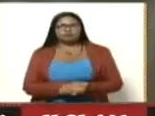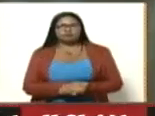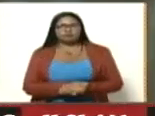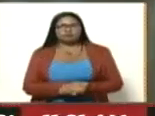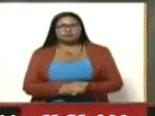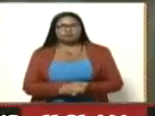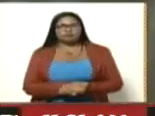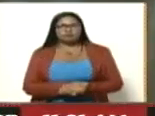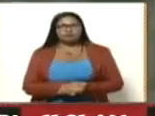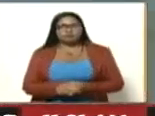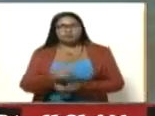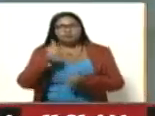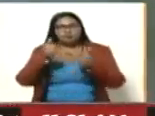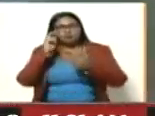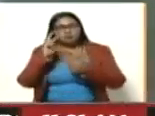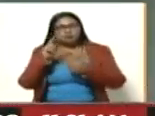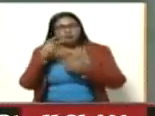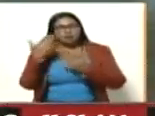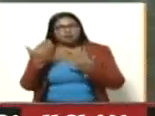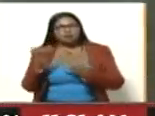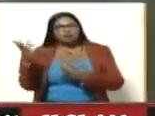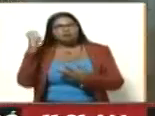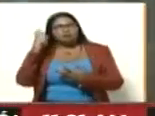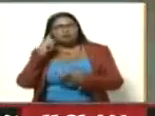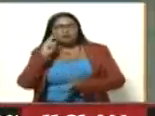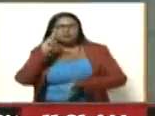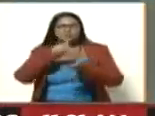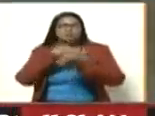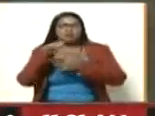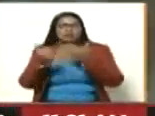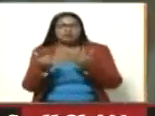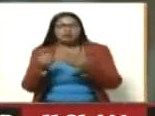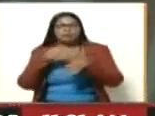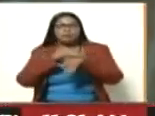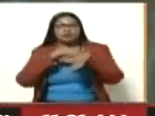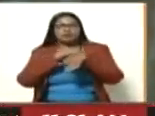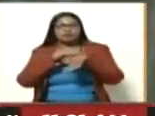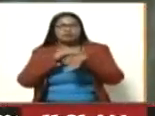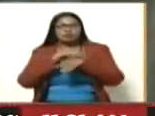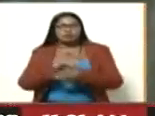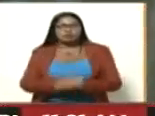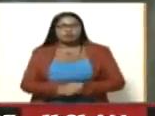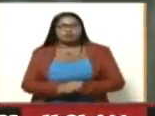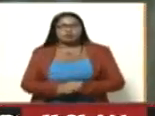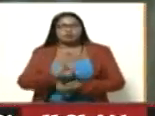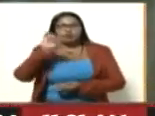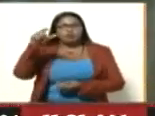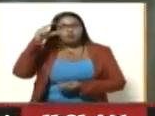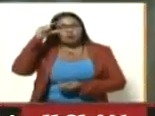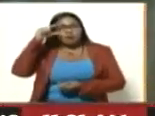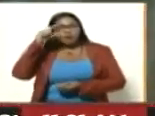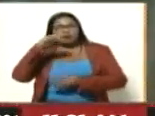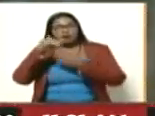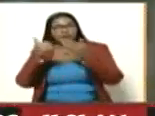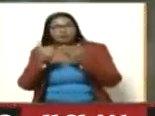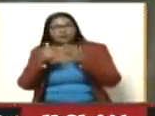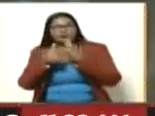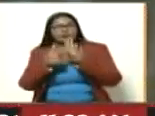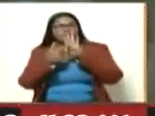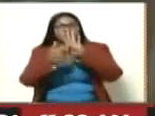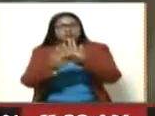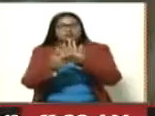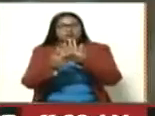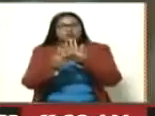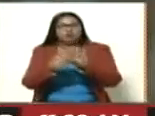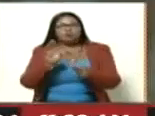tan fundamental. Bien, amigos, escucharon ustedes lo que es la participación del ministro Jorge Arriaza en la presentación